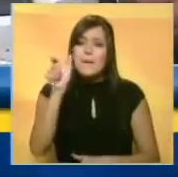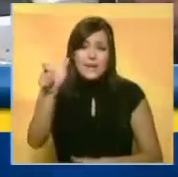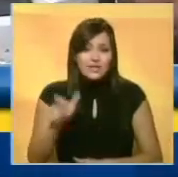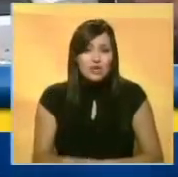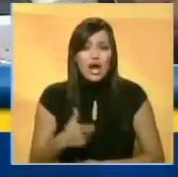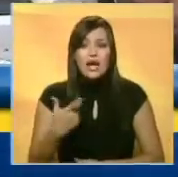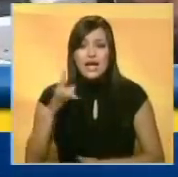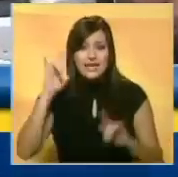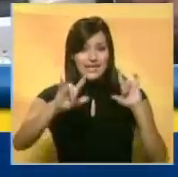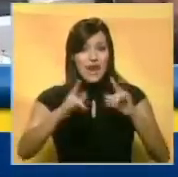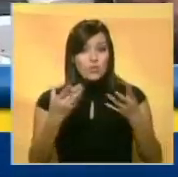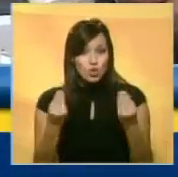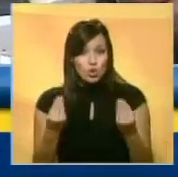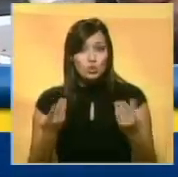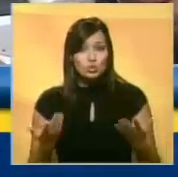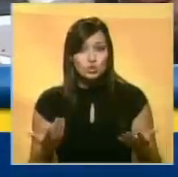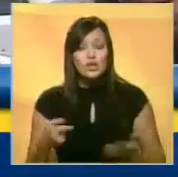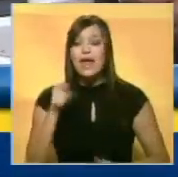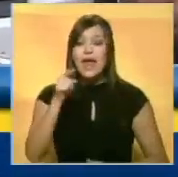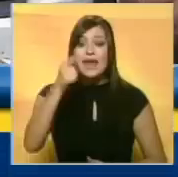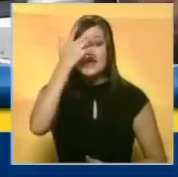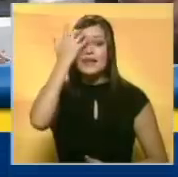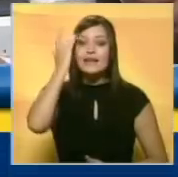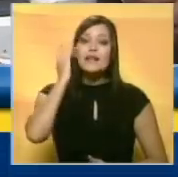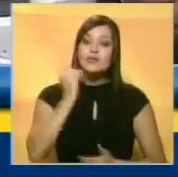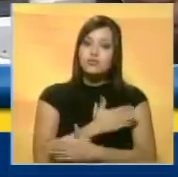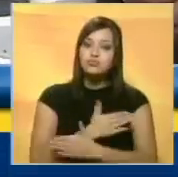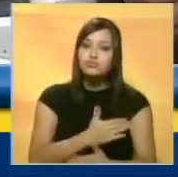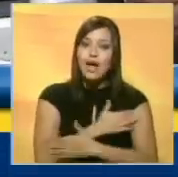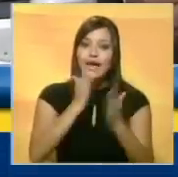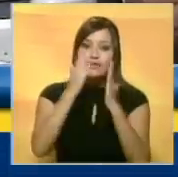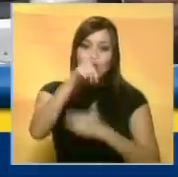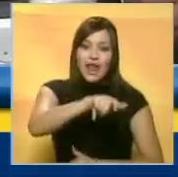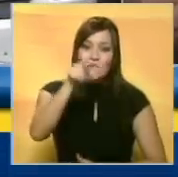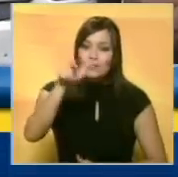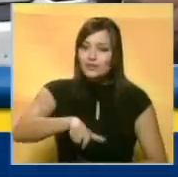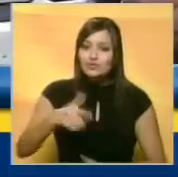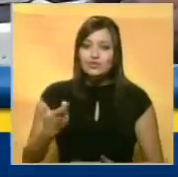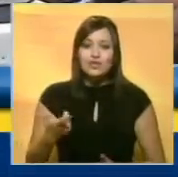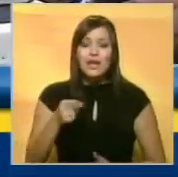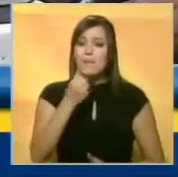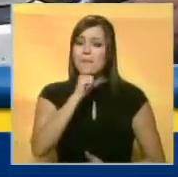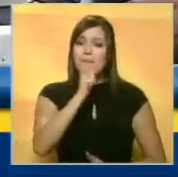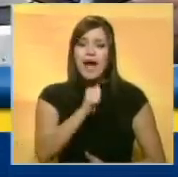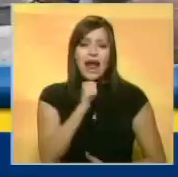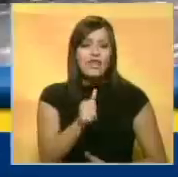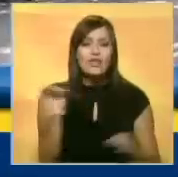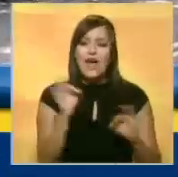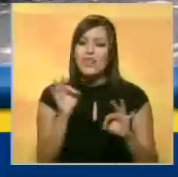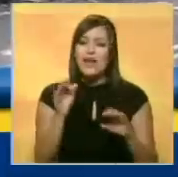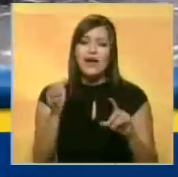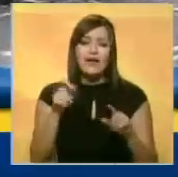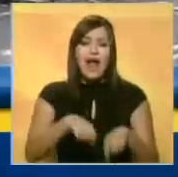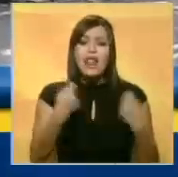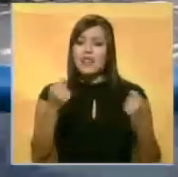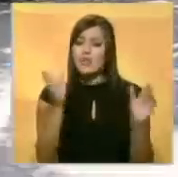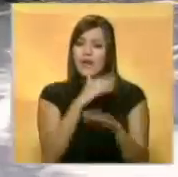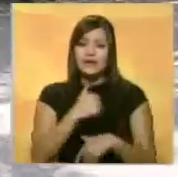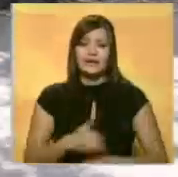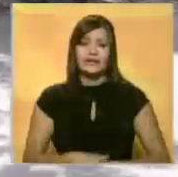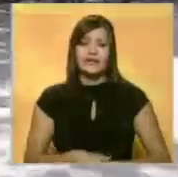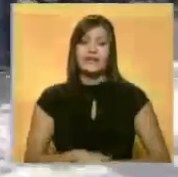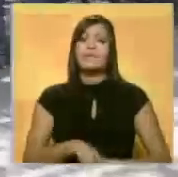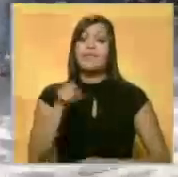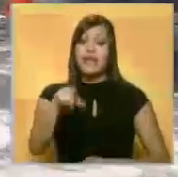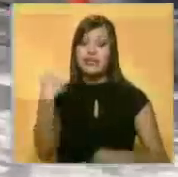que lo quería mucho. Él era muy servicial, ¿me entiendes? No era persona mala, no se metía con nadie. Robinson Guardo